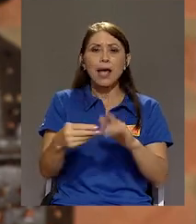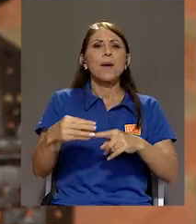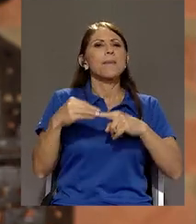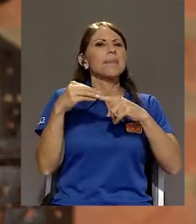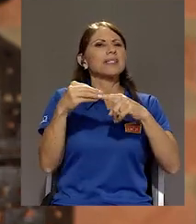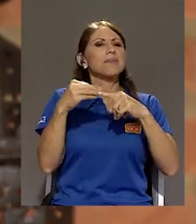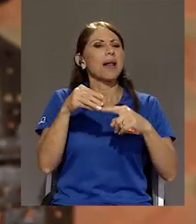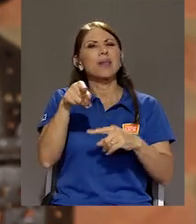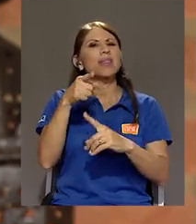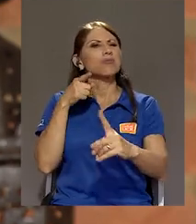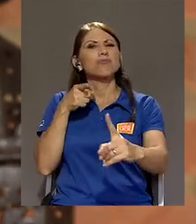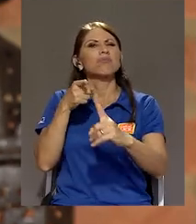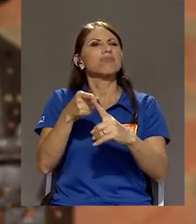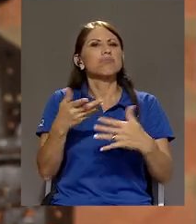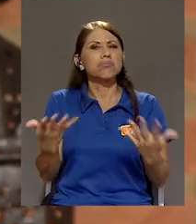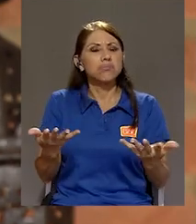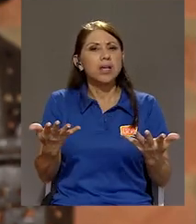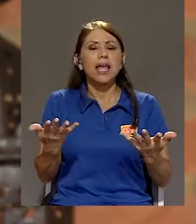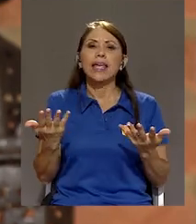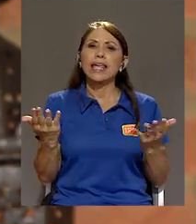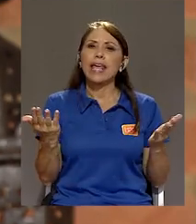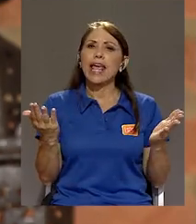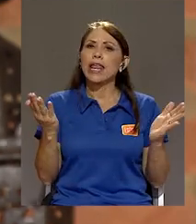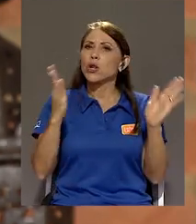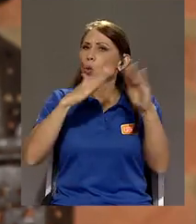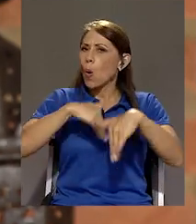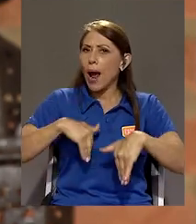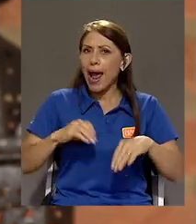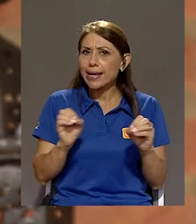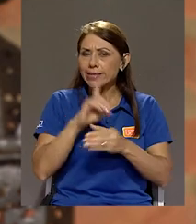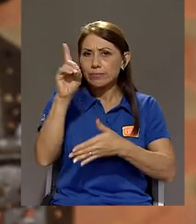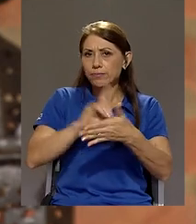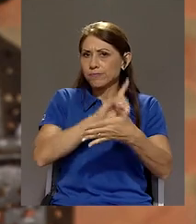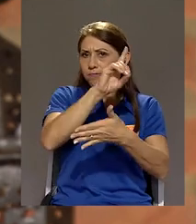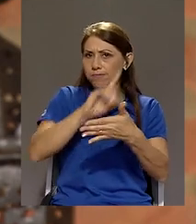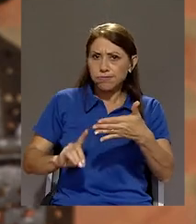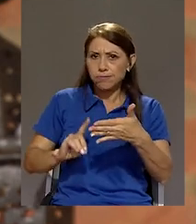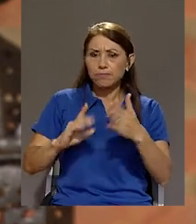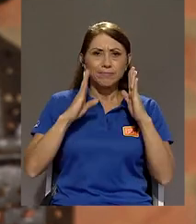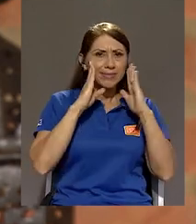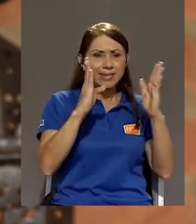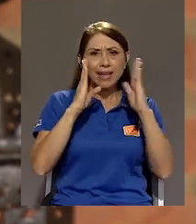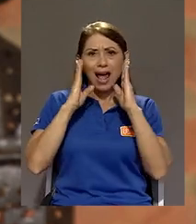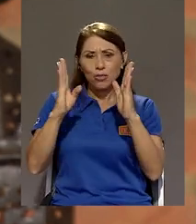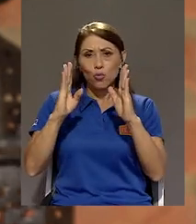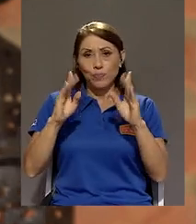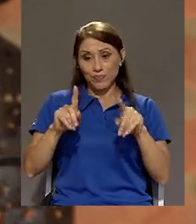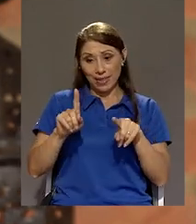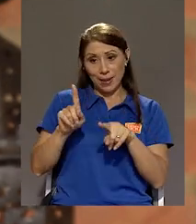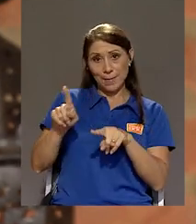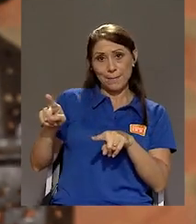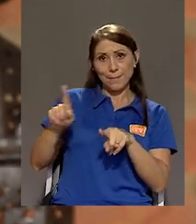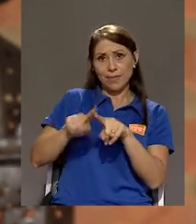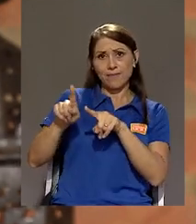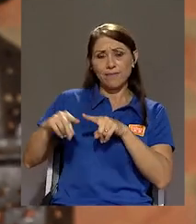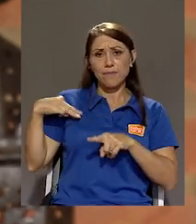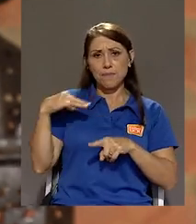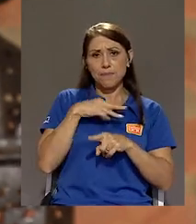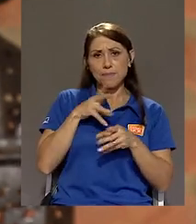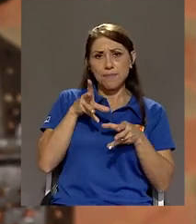principalmente lo que busca es que no haya discriminación en el trato entre los miembros de ese club, que